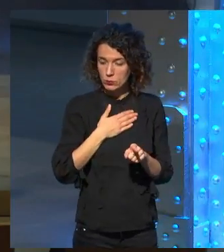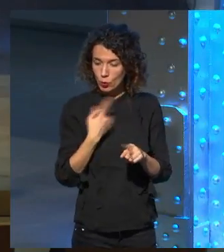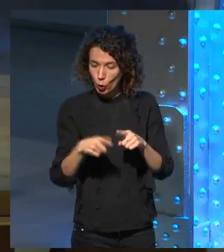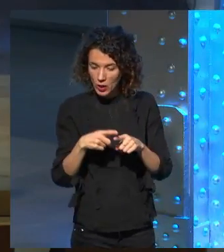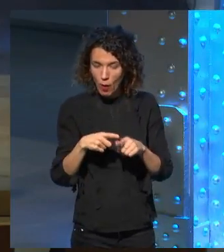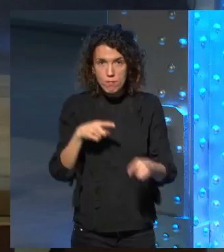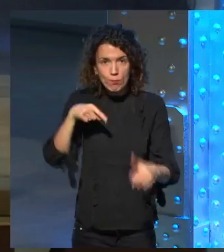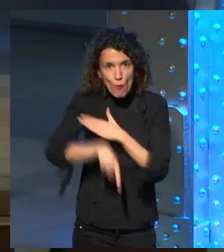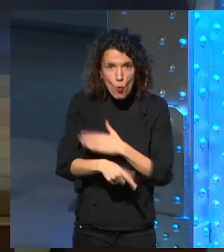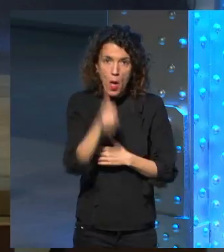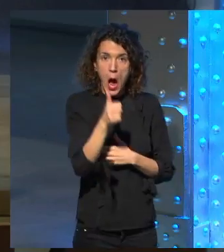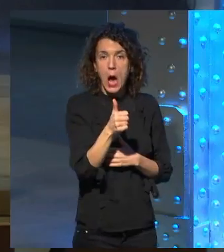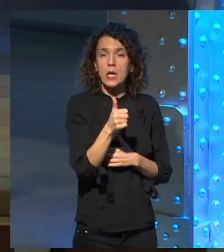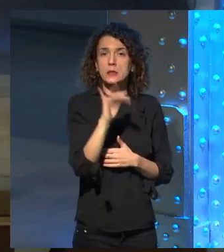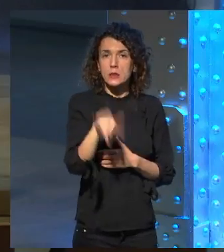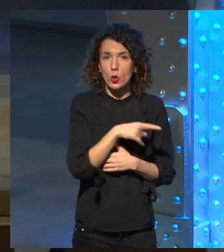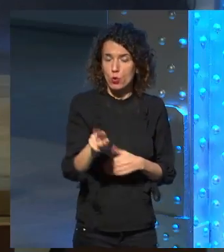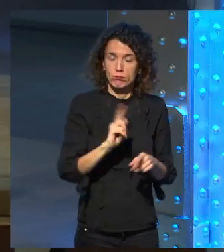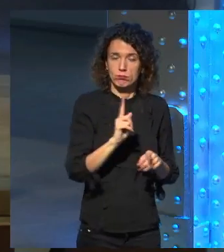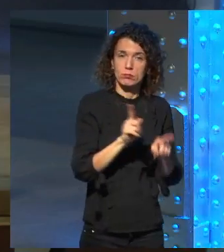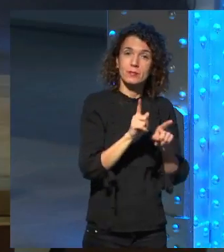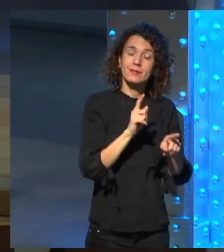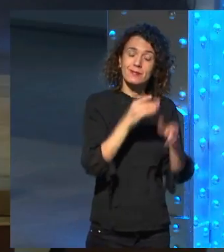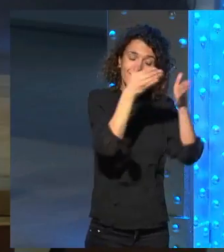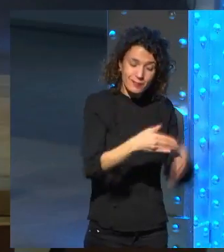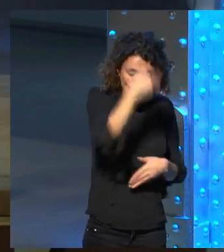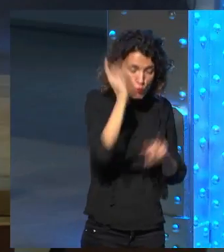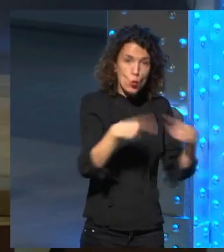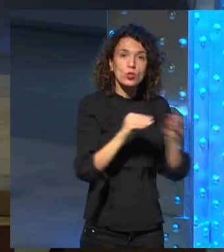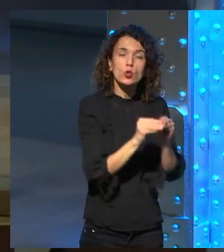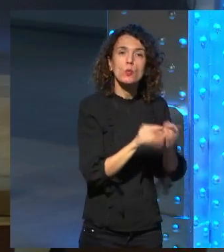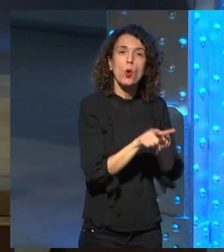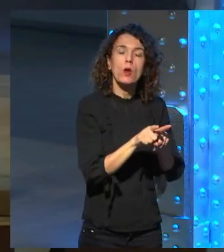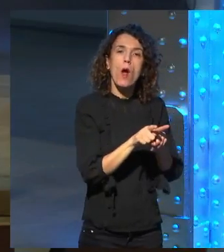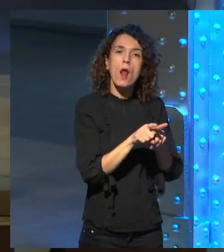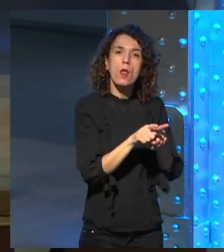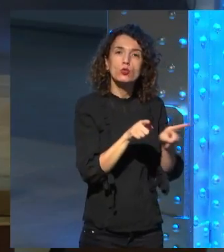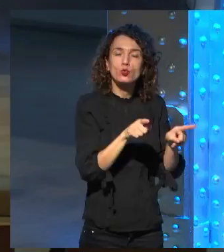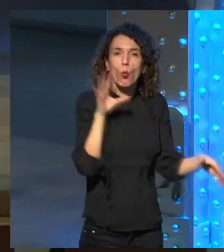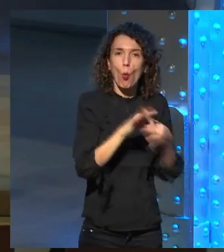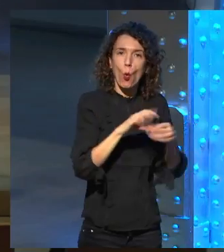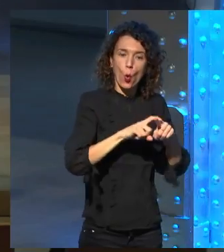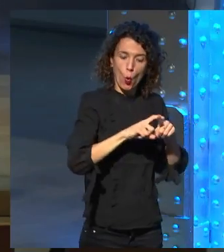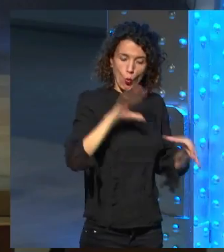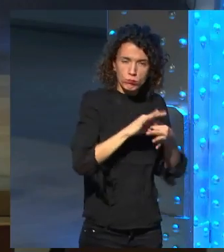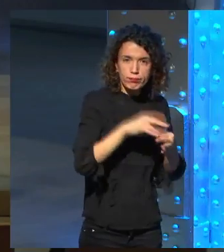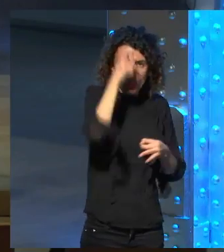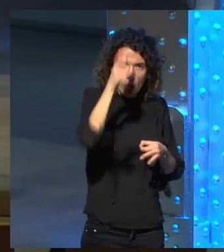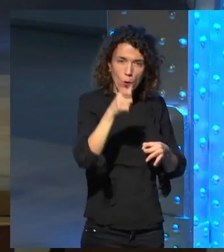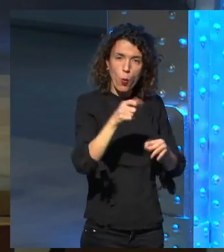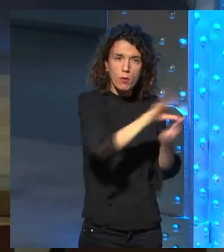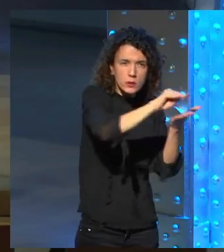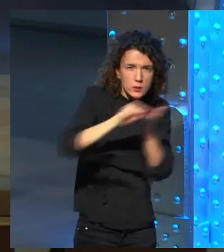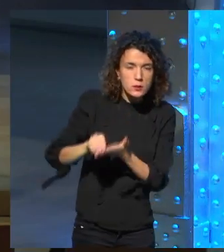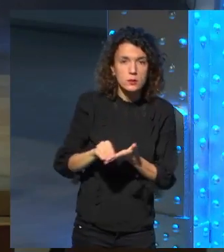tiene. Bartók hace una música que si se caracteriza por algo es por el rigor de sus raíces, pero al mismo tiempo por la